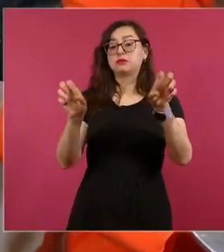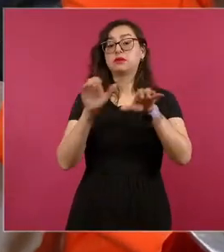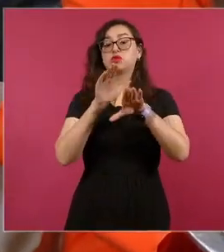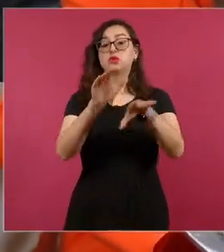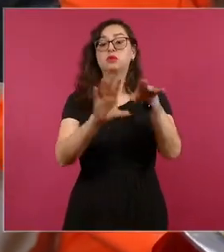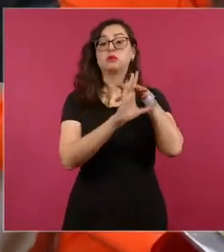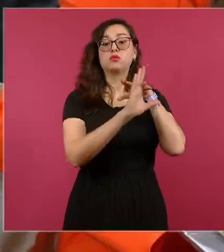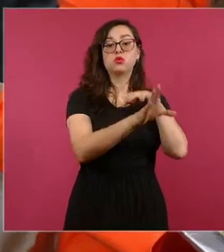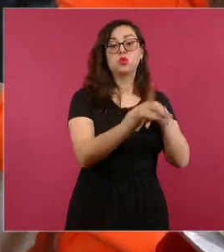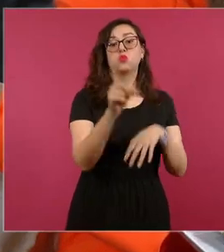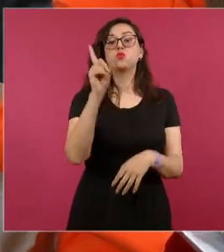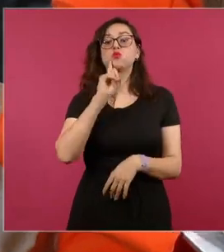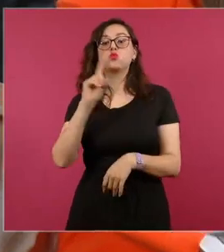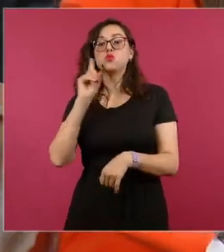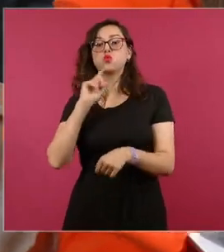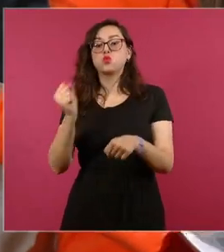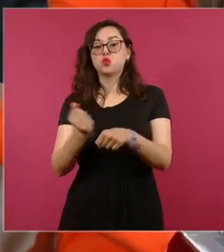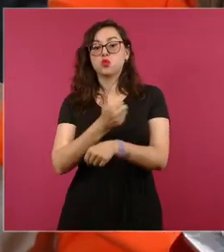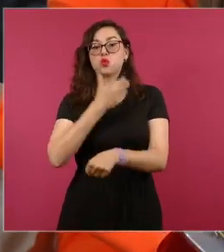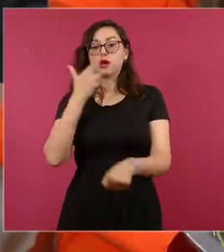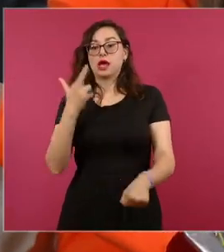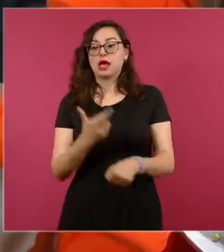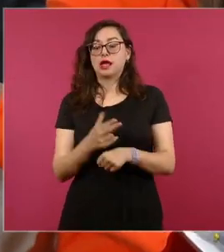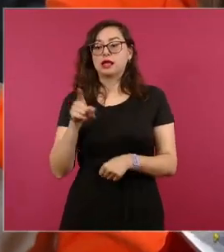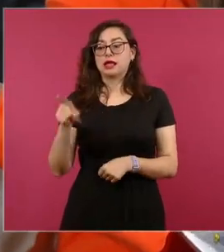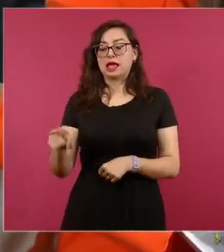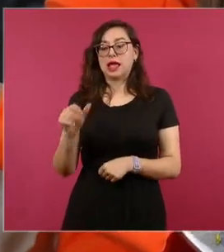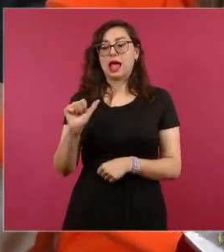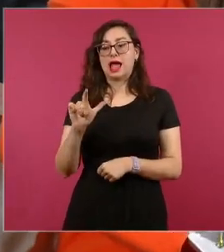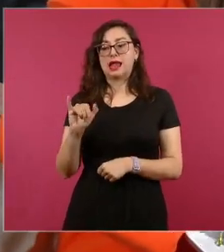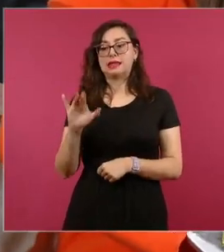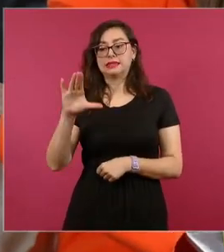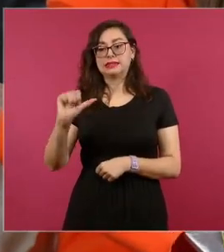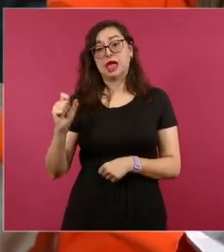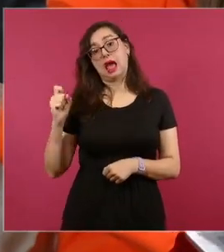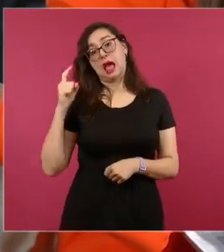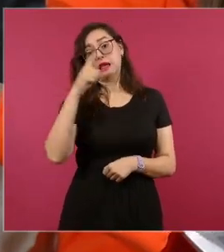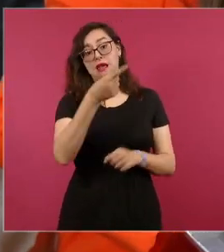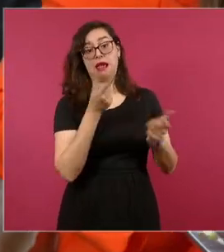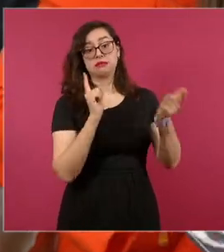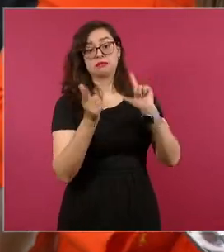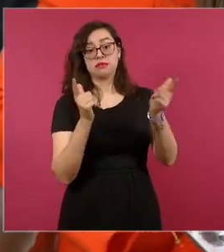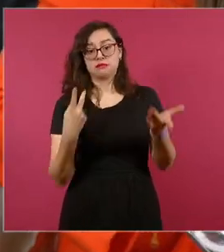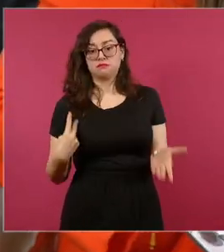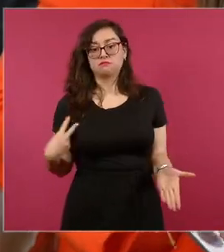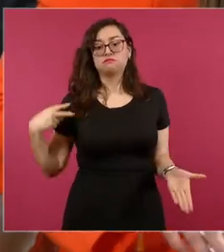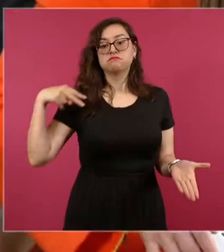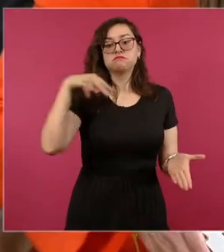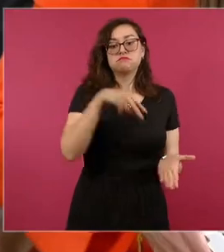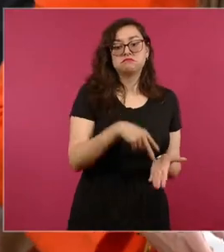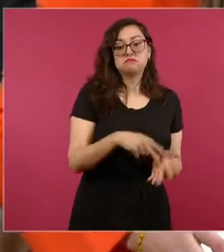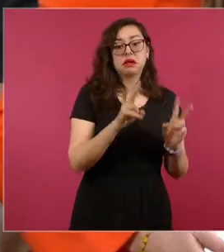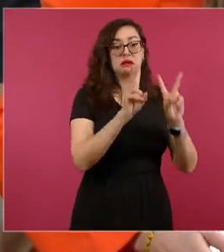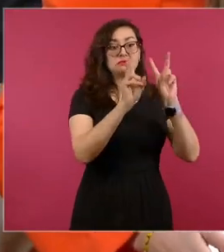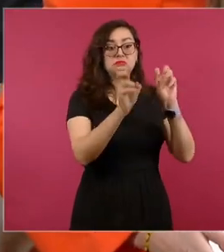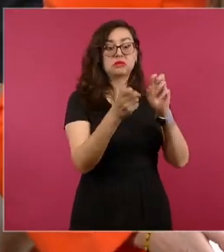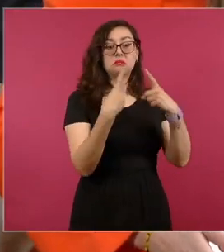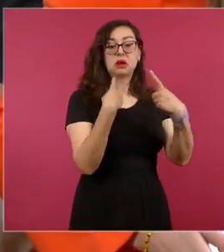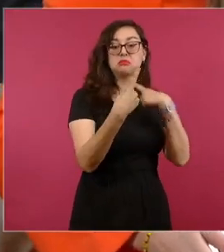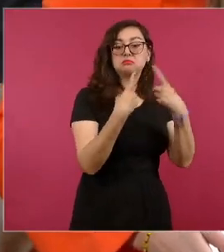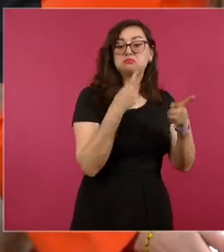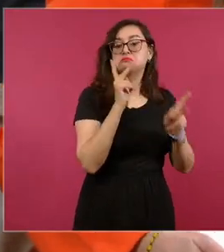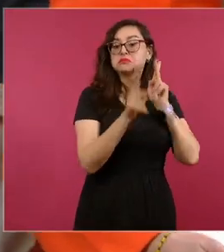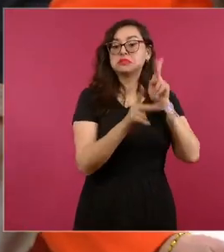Bárcena hizo una gira en Texas, y saber qué fue lo que hablaron, platicaron con las autoridades de Estados Unidos en el tema